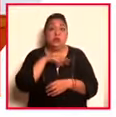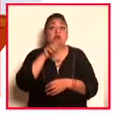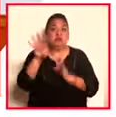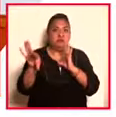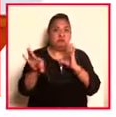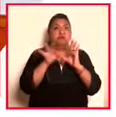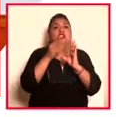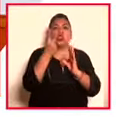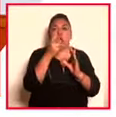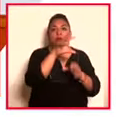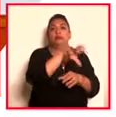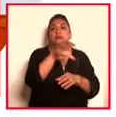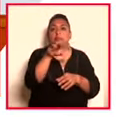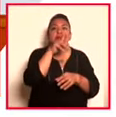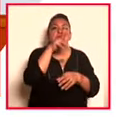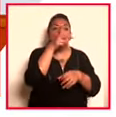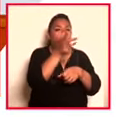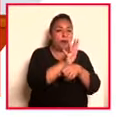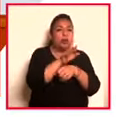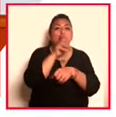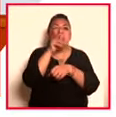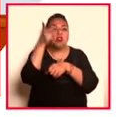dos categorías.